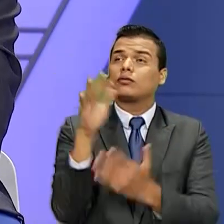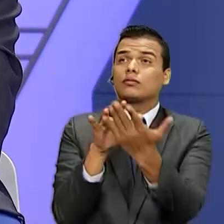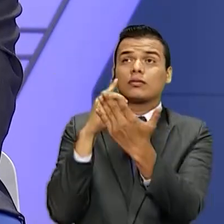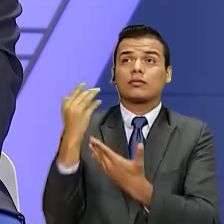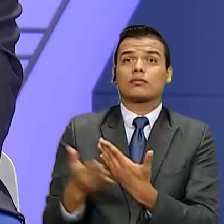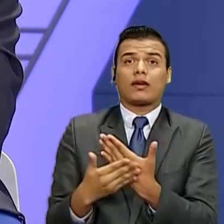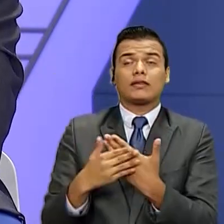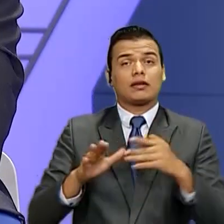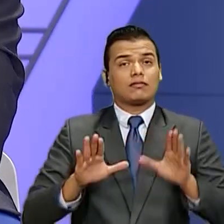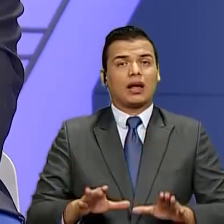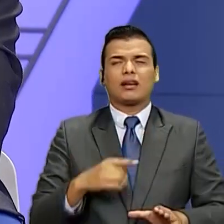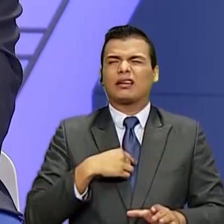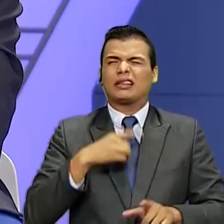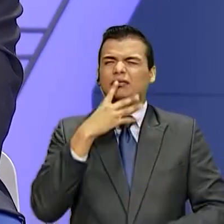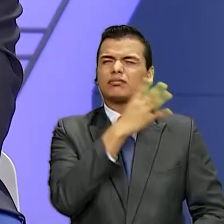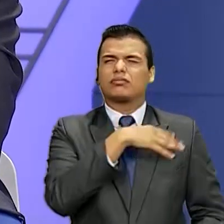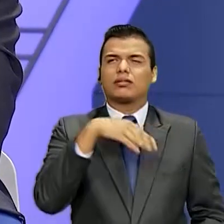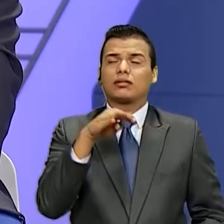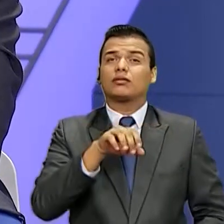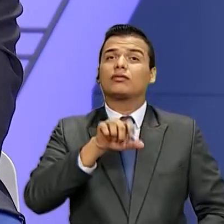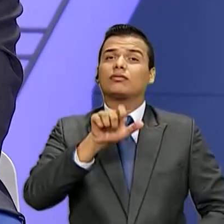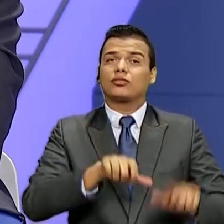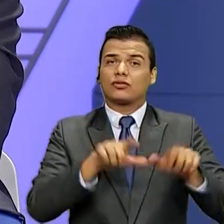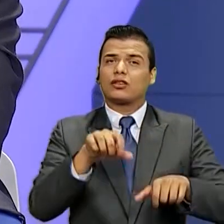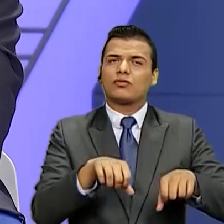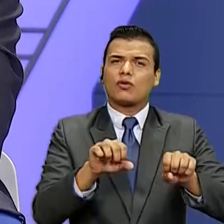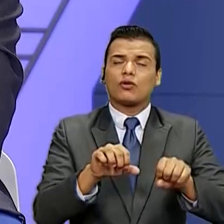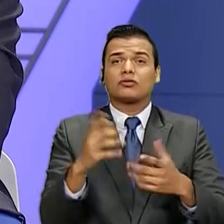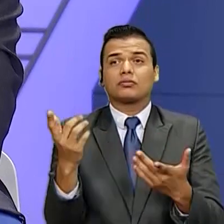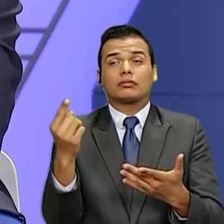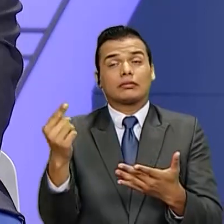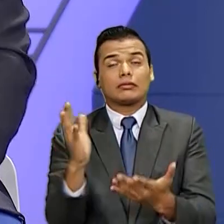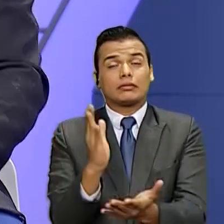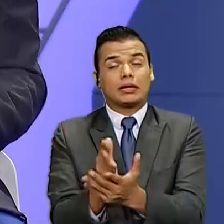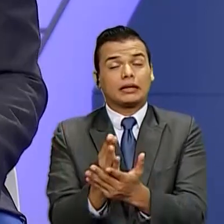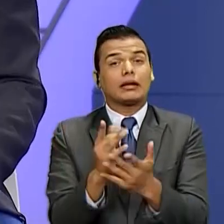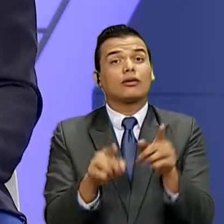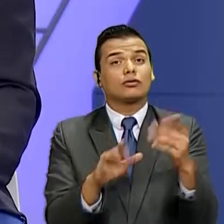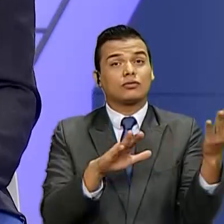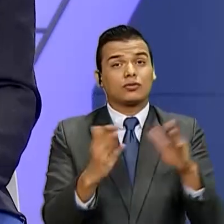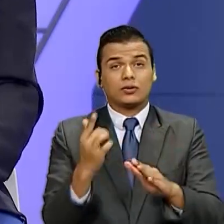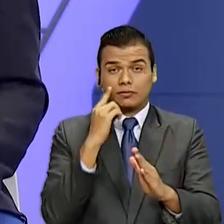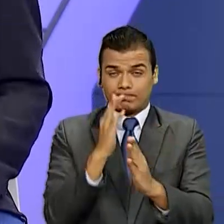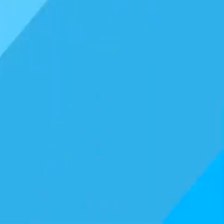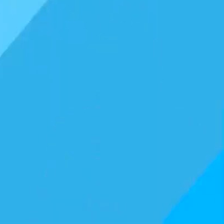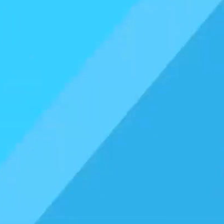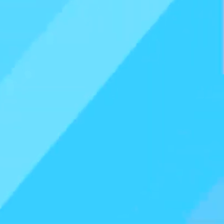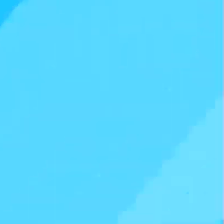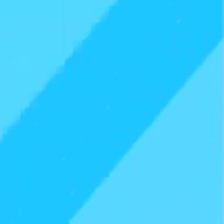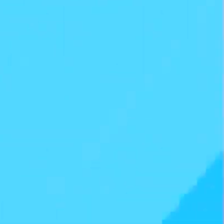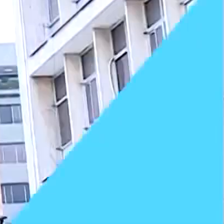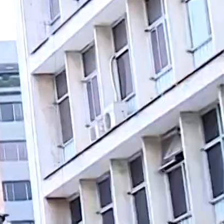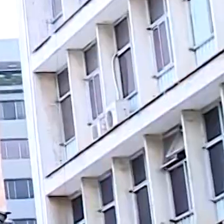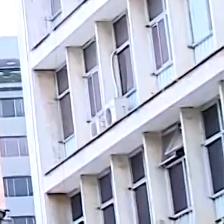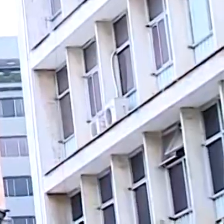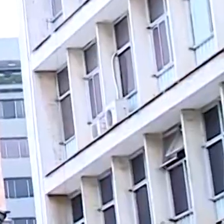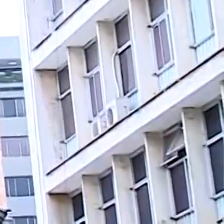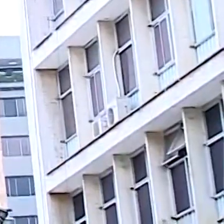de los motociclistas con las consecuencias fatales que esto puede ocasionar. Informa Gina Ospina.